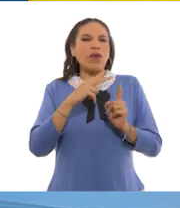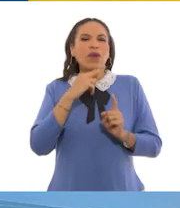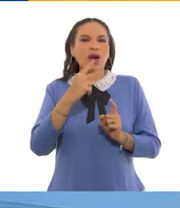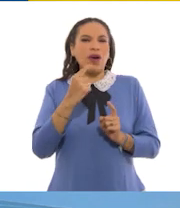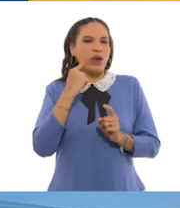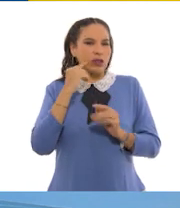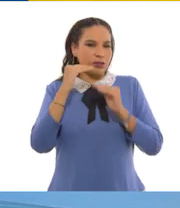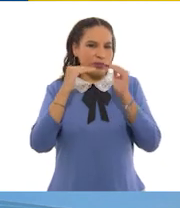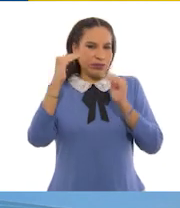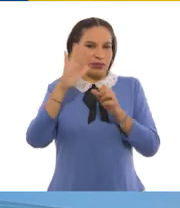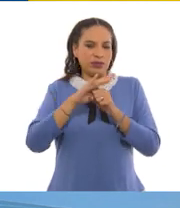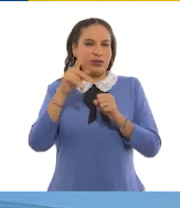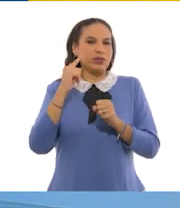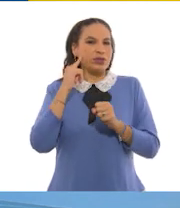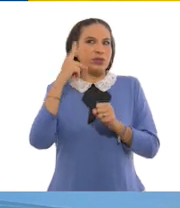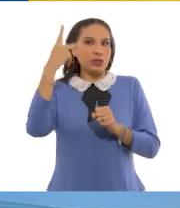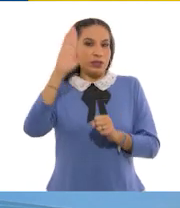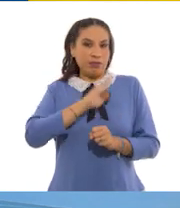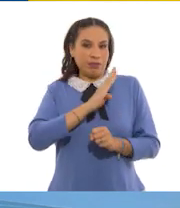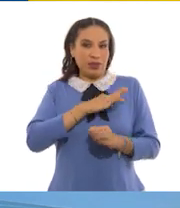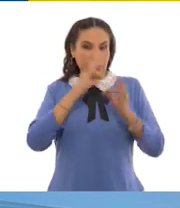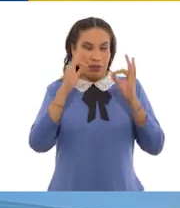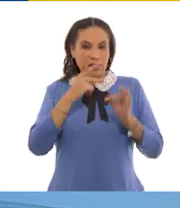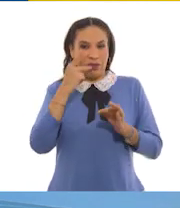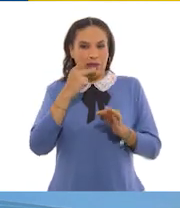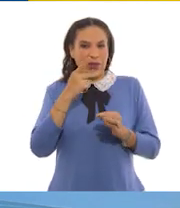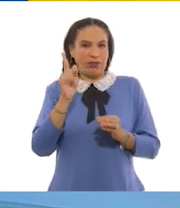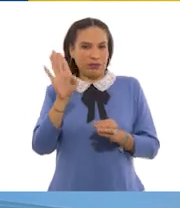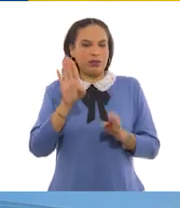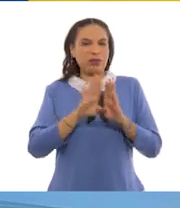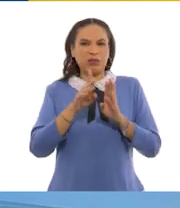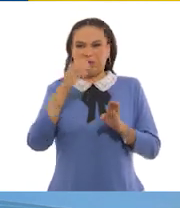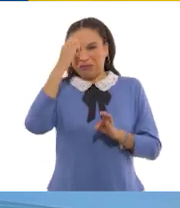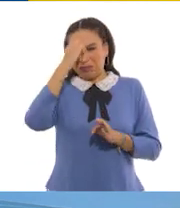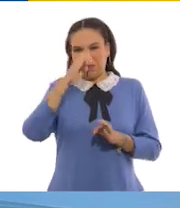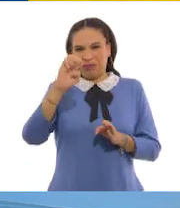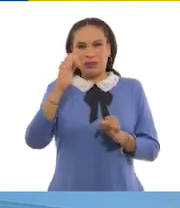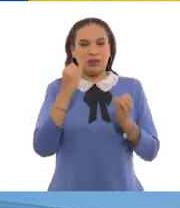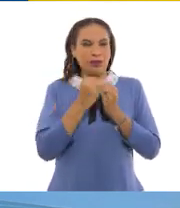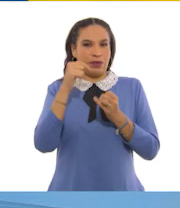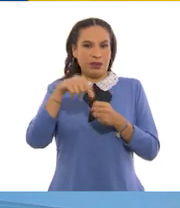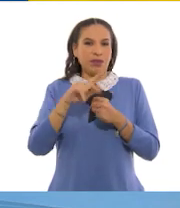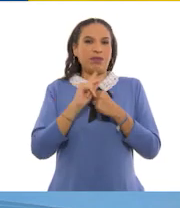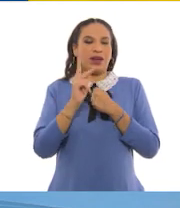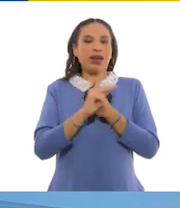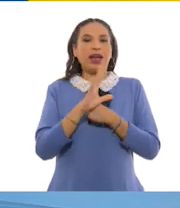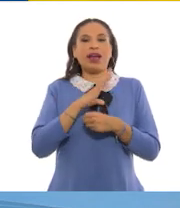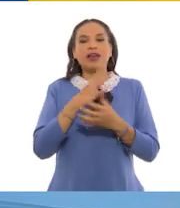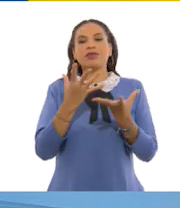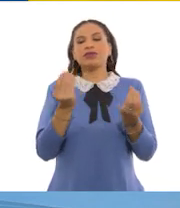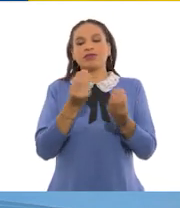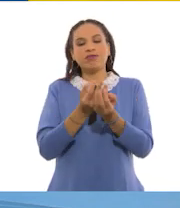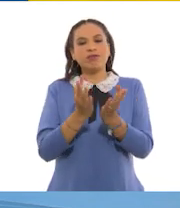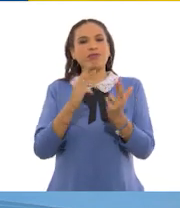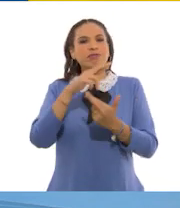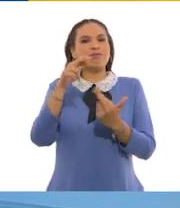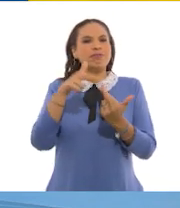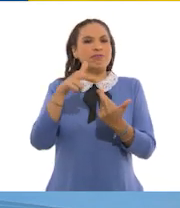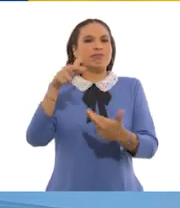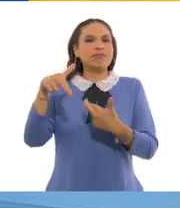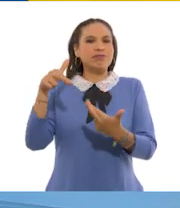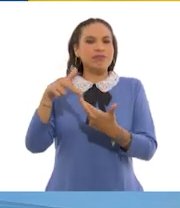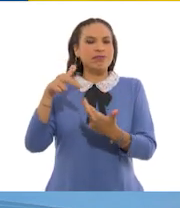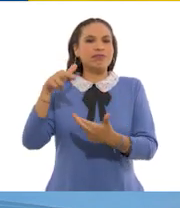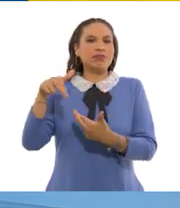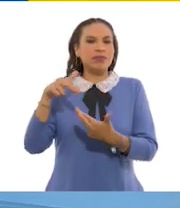eso cuando actualmente escuchas a alguien de España hablar, suena un poco extraño. También en nuestro país tenemos muchas variantes regionales. Se